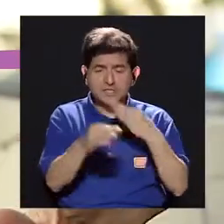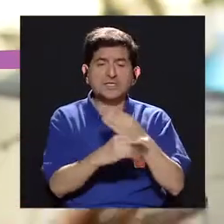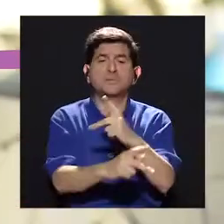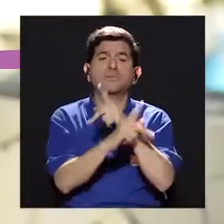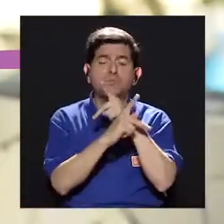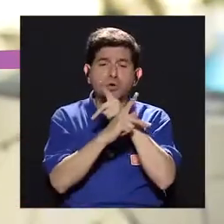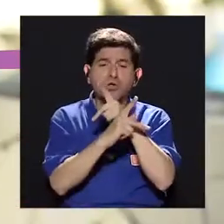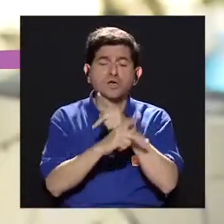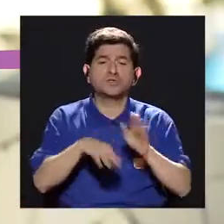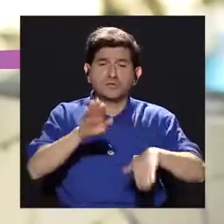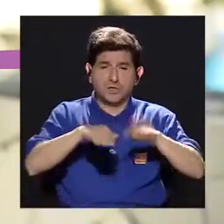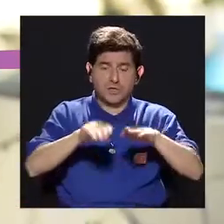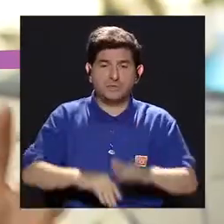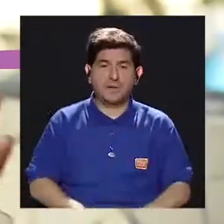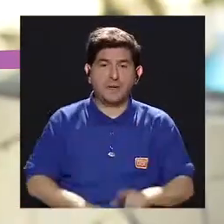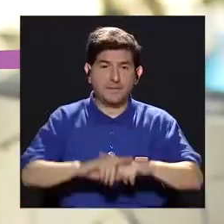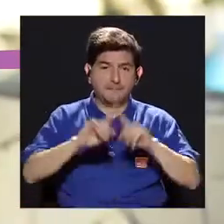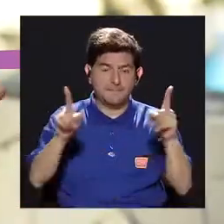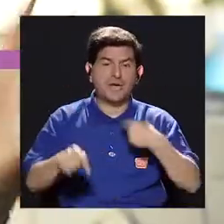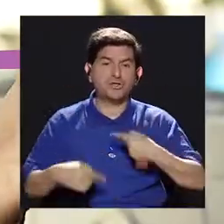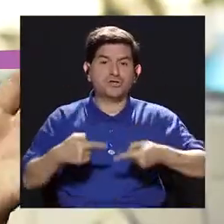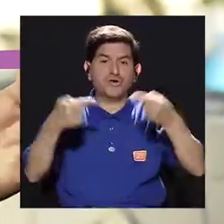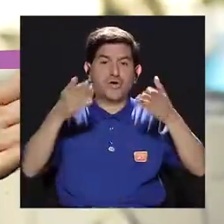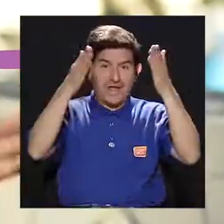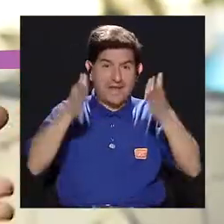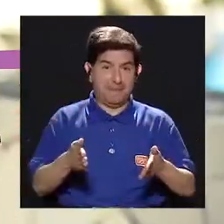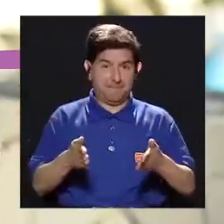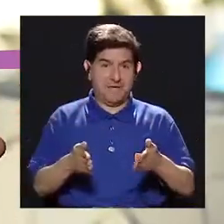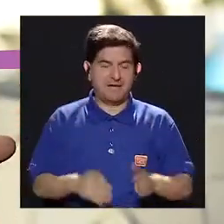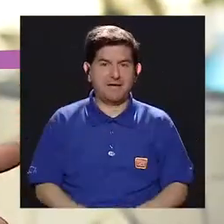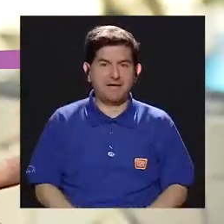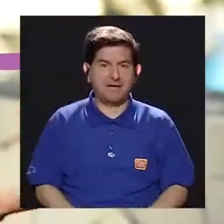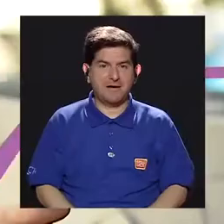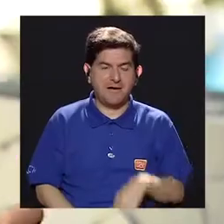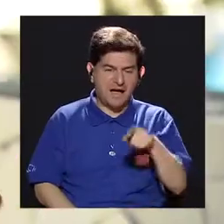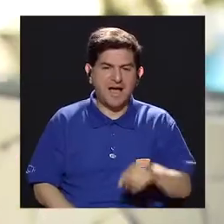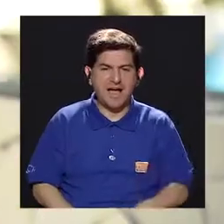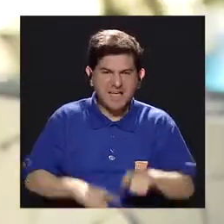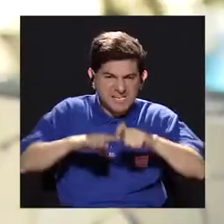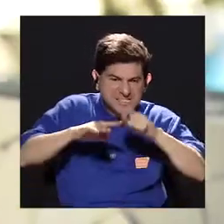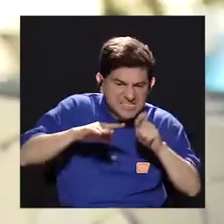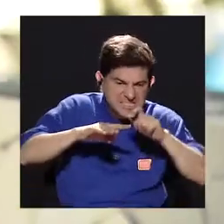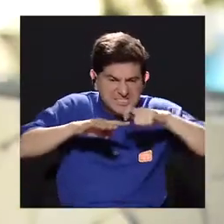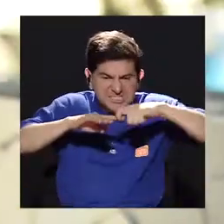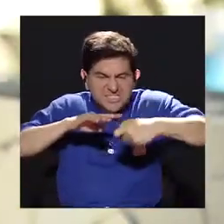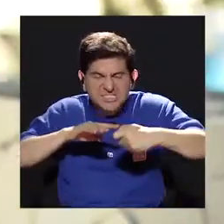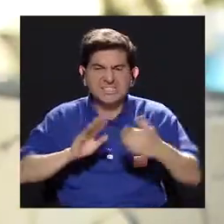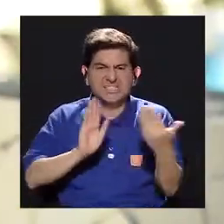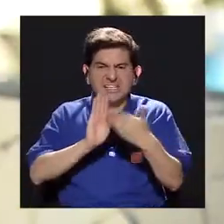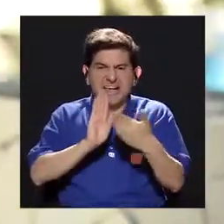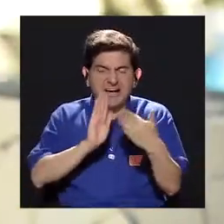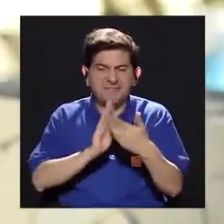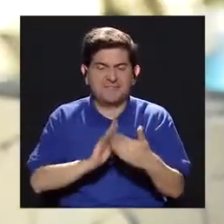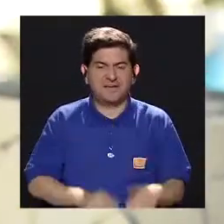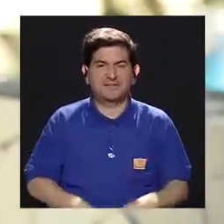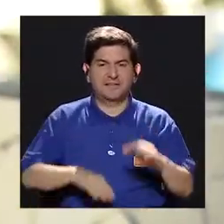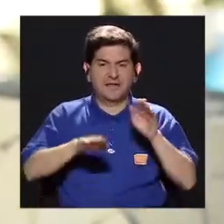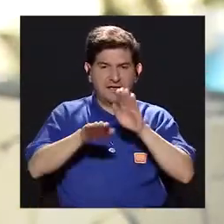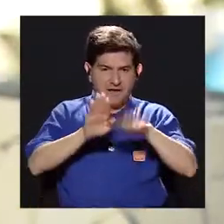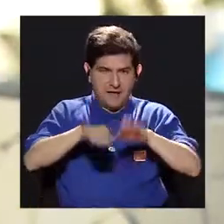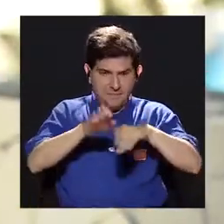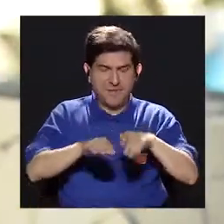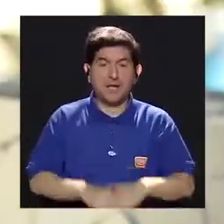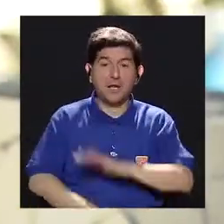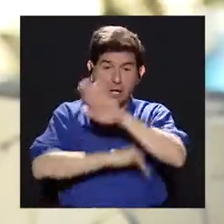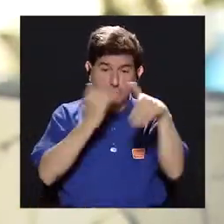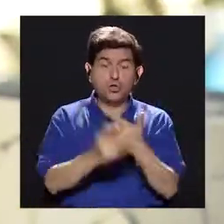almohadillar y proteger el pie. Lo que soy enemiga es de agarrar y jalarse cosas y hacer cosas que maltraten el pie. O sea,